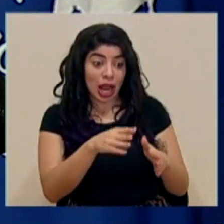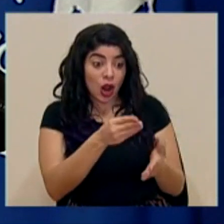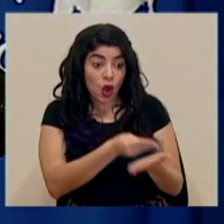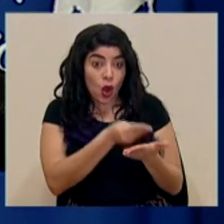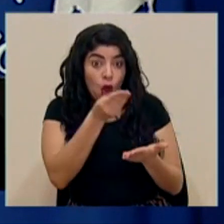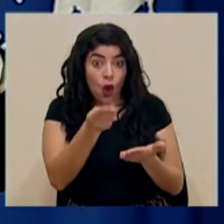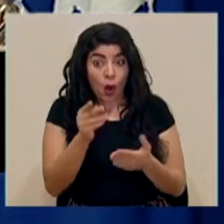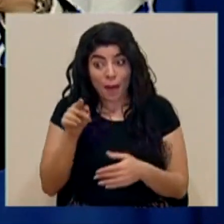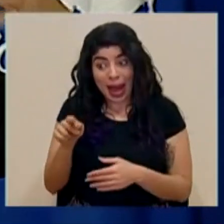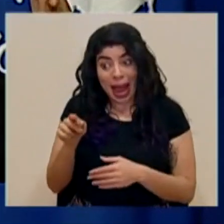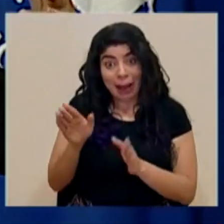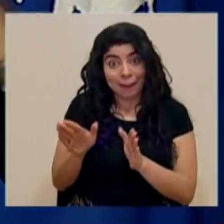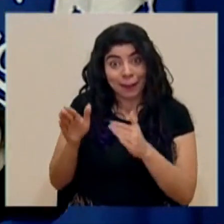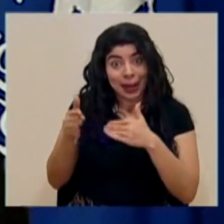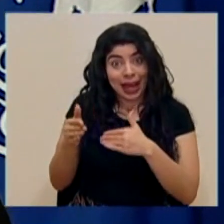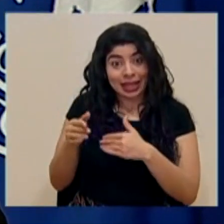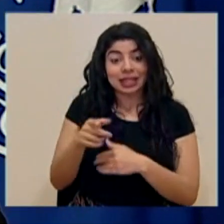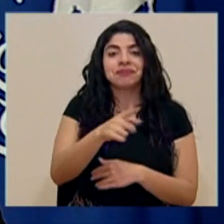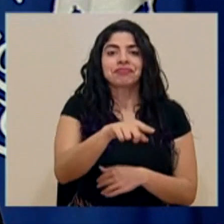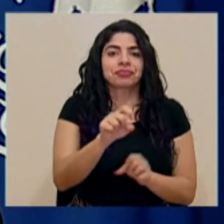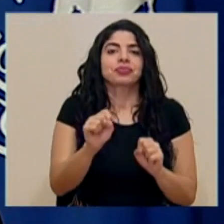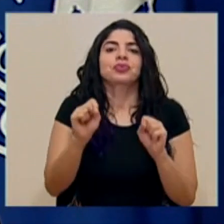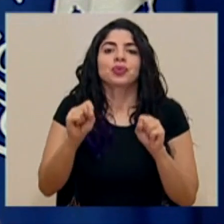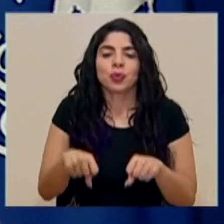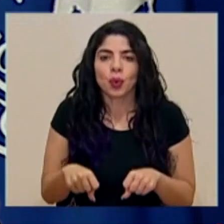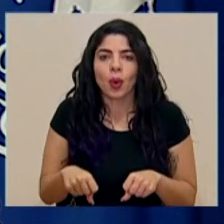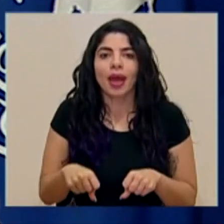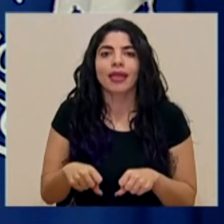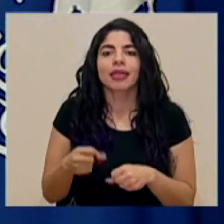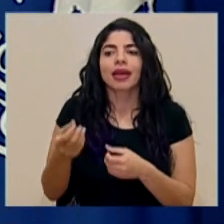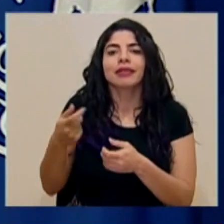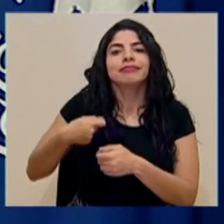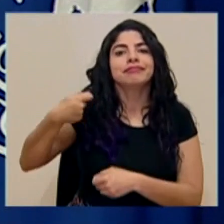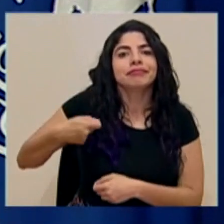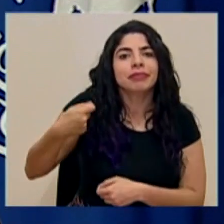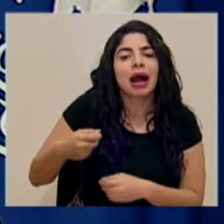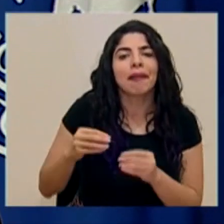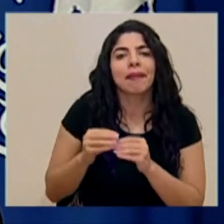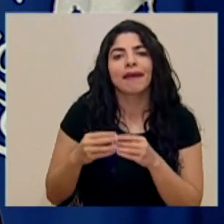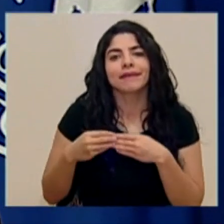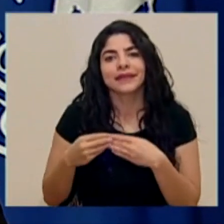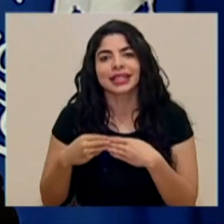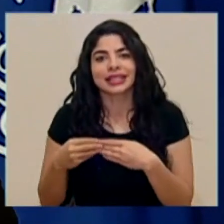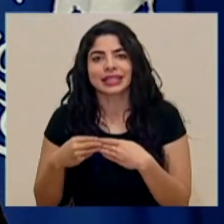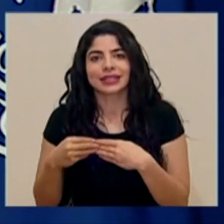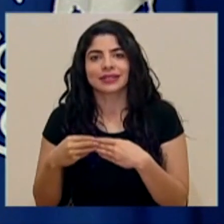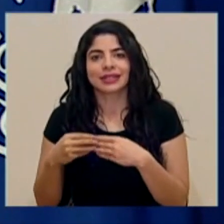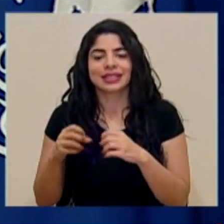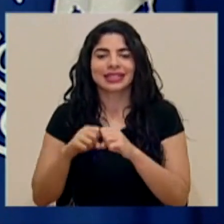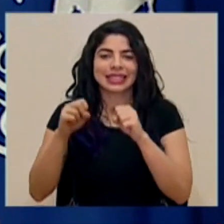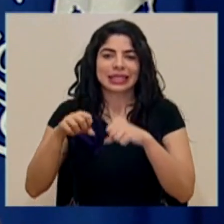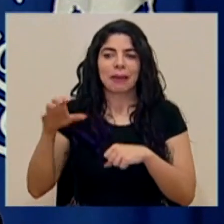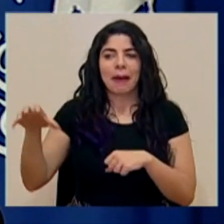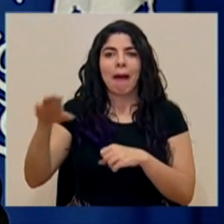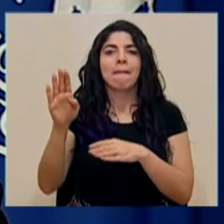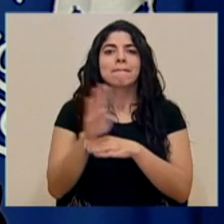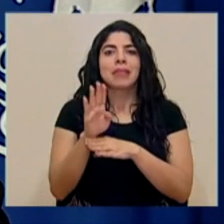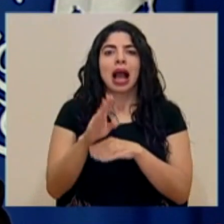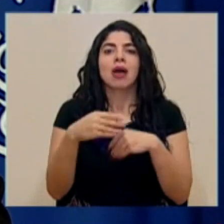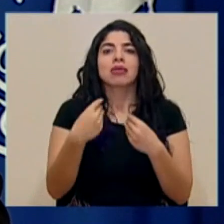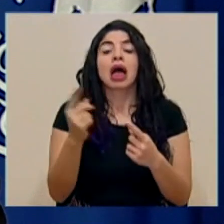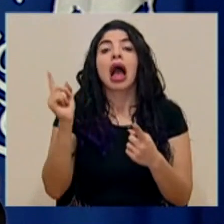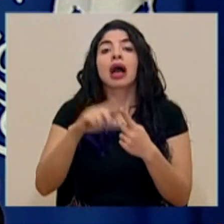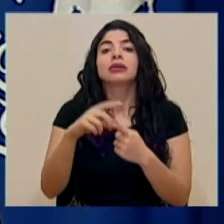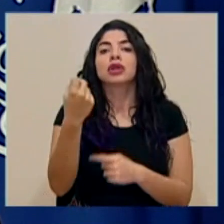ahí ofertados pueden también accesar condiciones de financiamiento muy blando por parte del Sistema Bancario Nacional de hasta